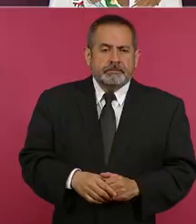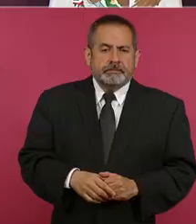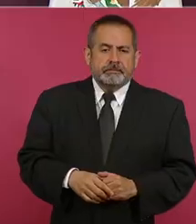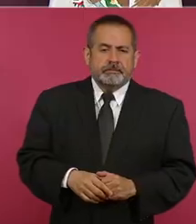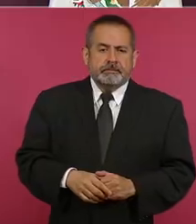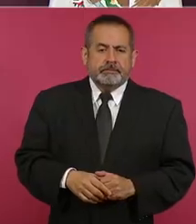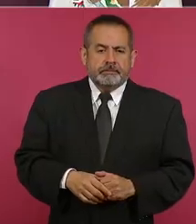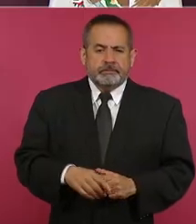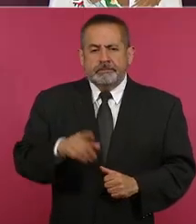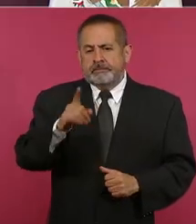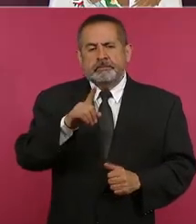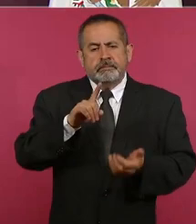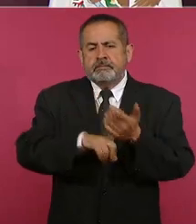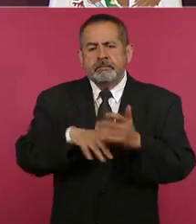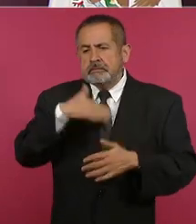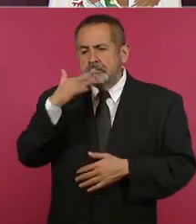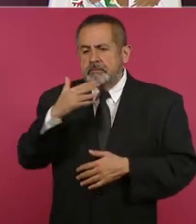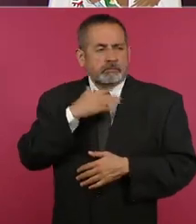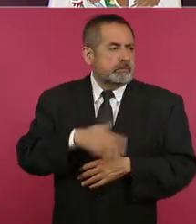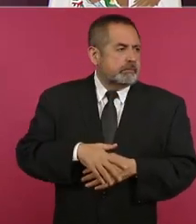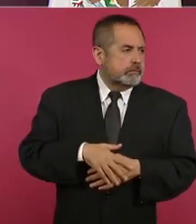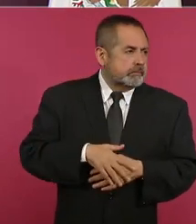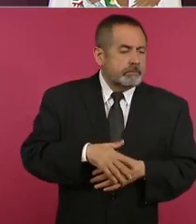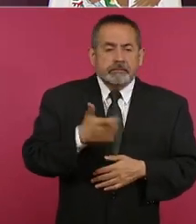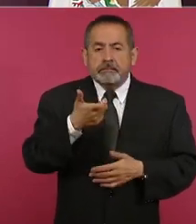cayendo pues en un acto de corrupción.